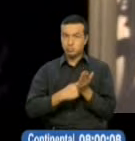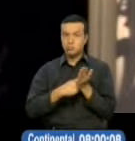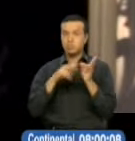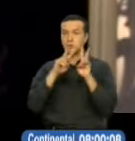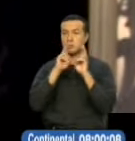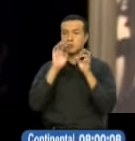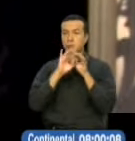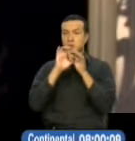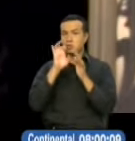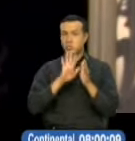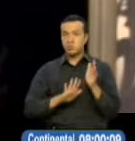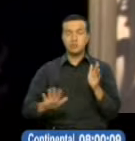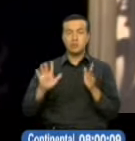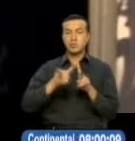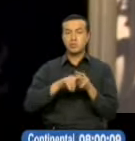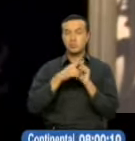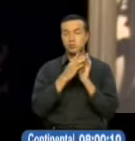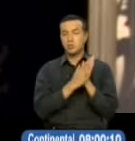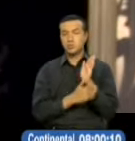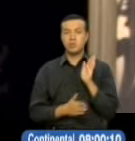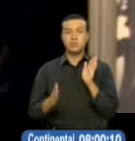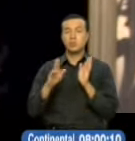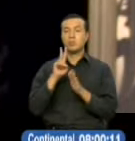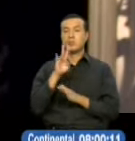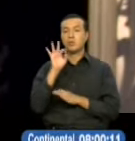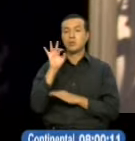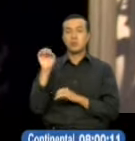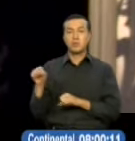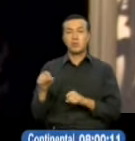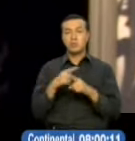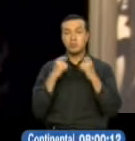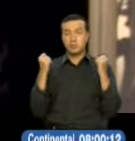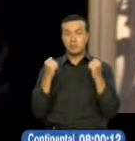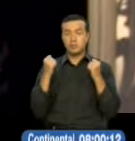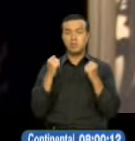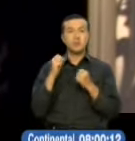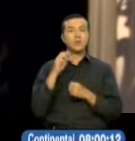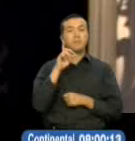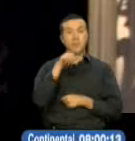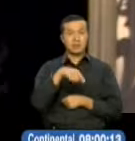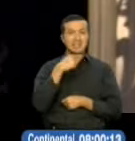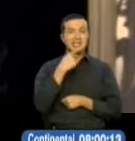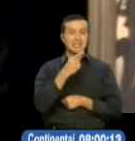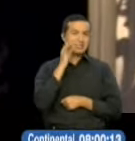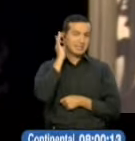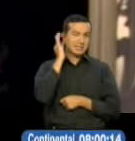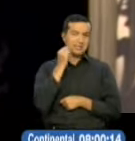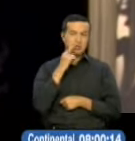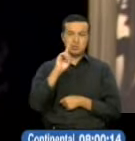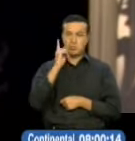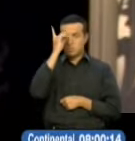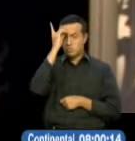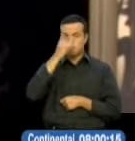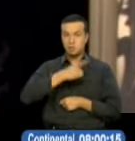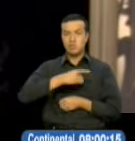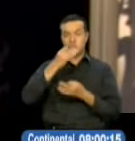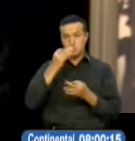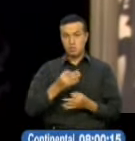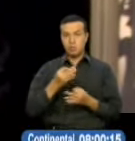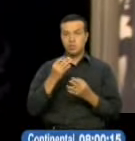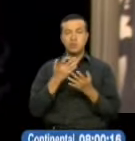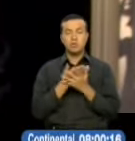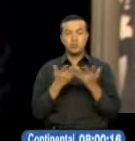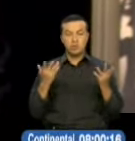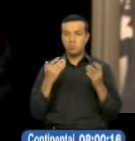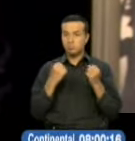Unión Europea, que se iniciaron oficialmente el 29 de marzo. May indicó que esta decisión es la única manera de asegurar la certidumbre